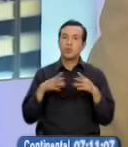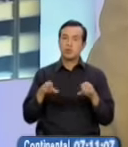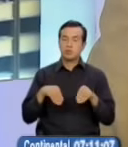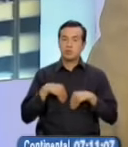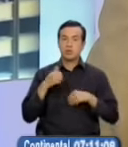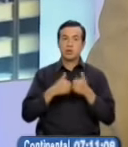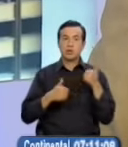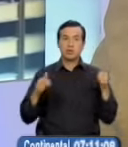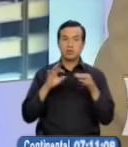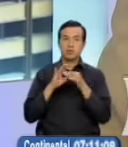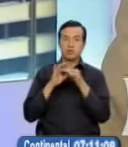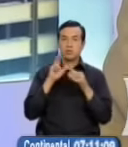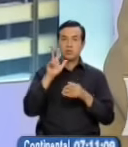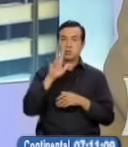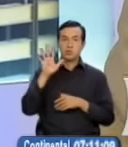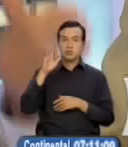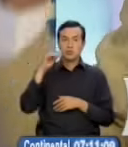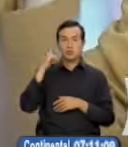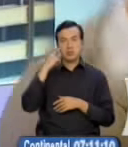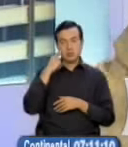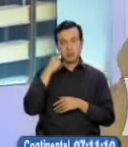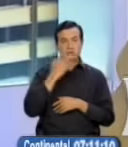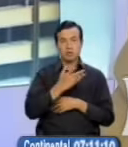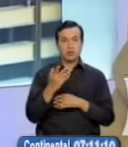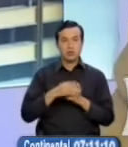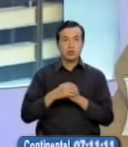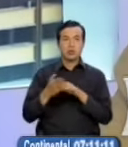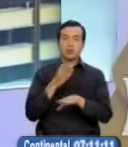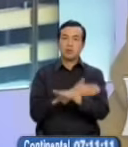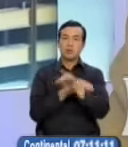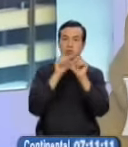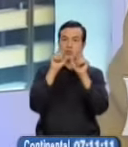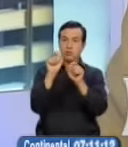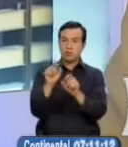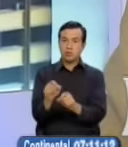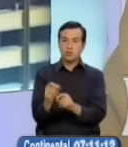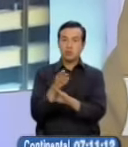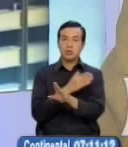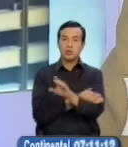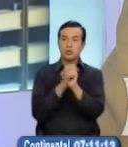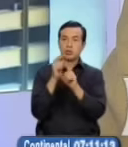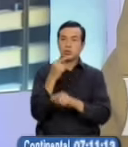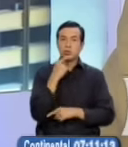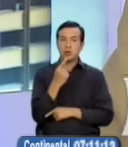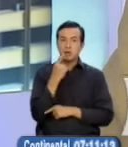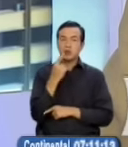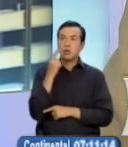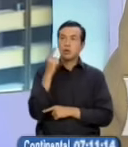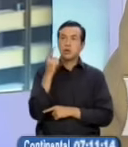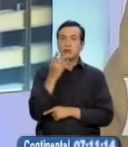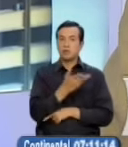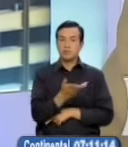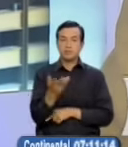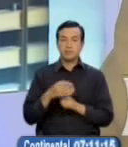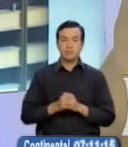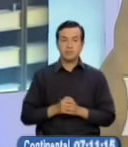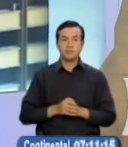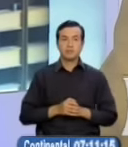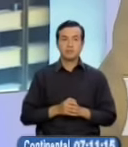los candidatos gubernamentales, ¿no? Porque encuestas anteriores mostraban una tendencia a la baja